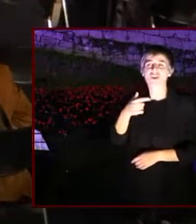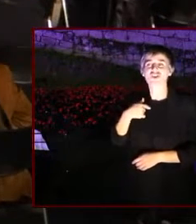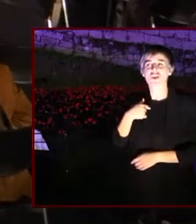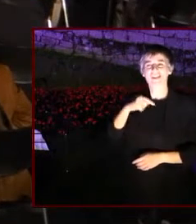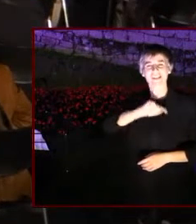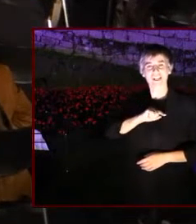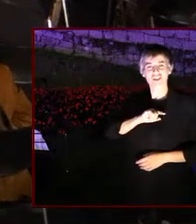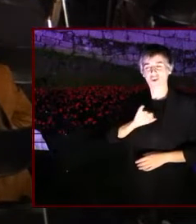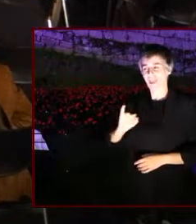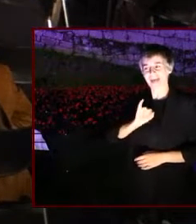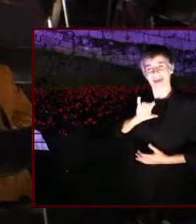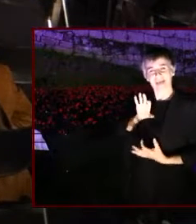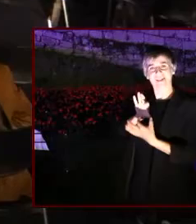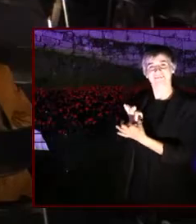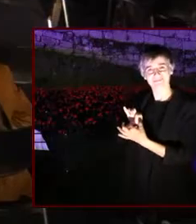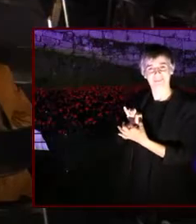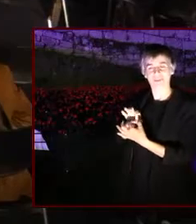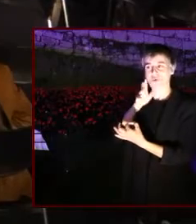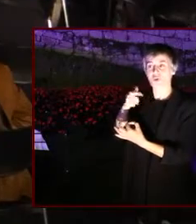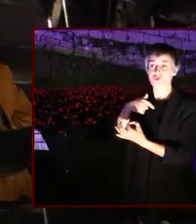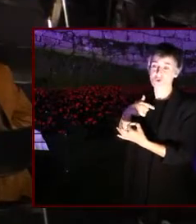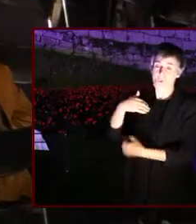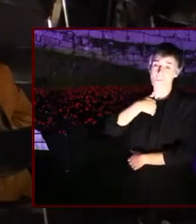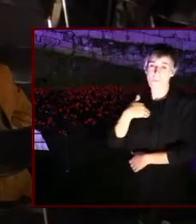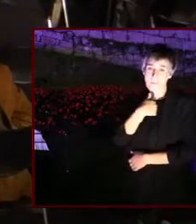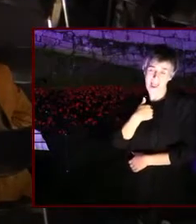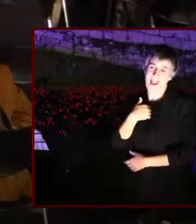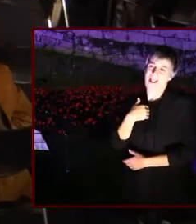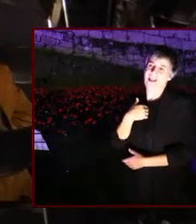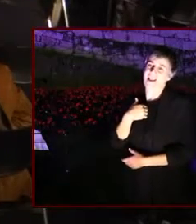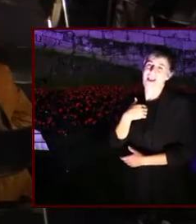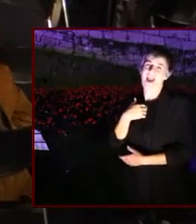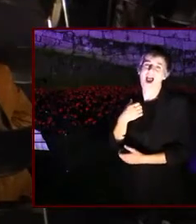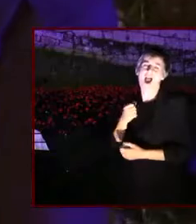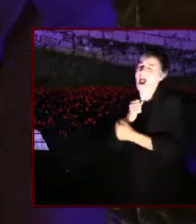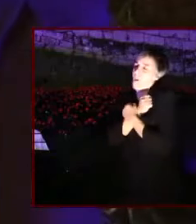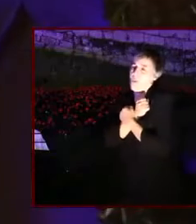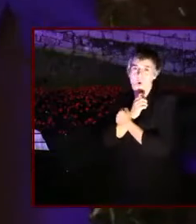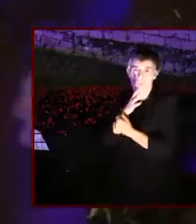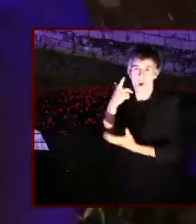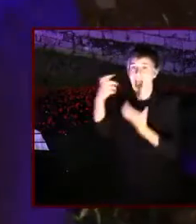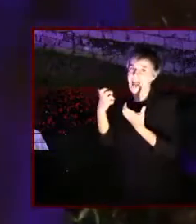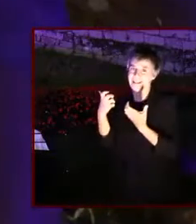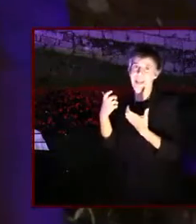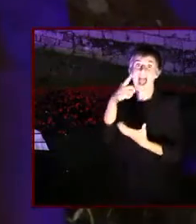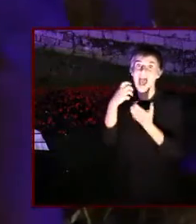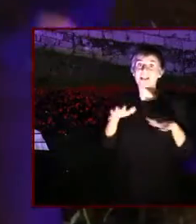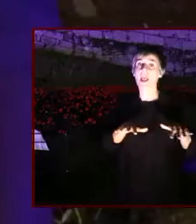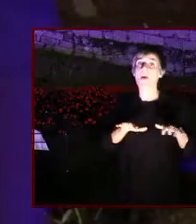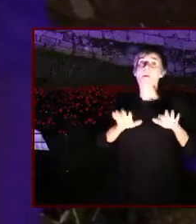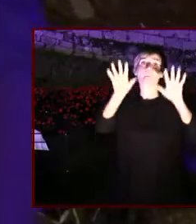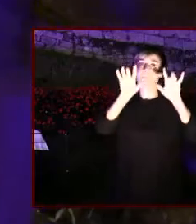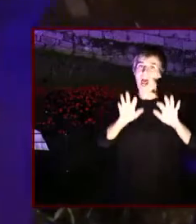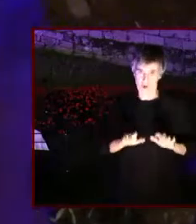me identifica moi ben, porque teño esa faceta de amor polo arte, sobre todo polo barroco, que me flipa. Moitas grazas á Deputación por